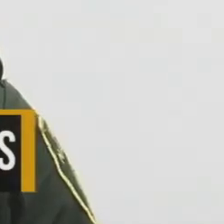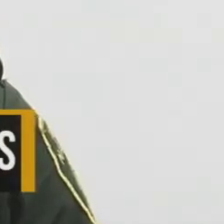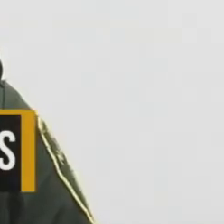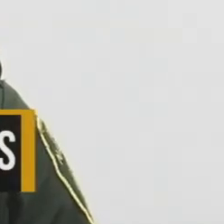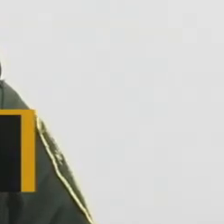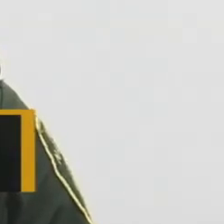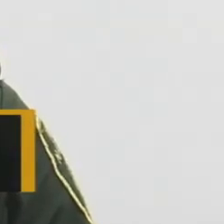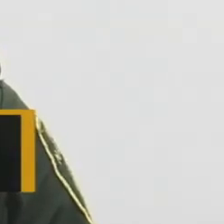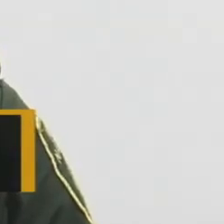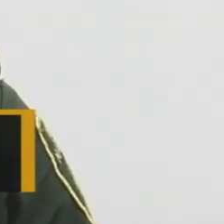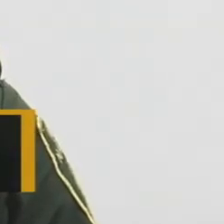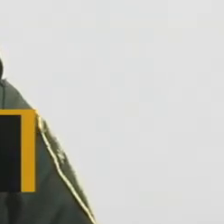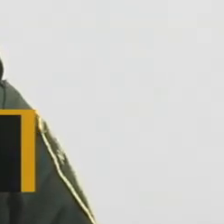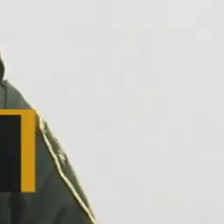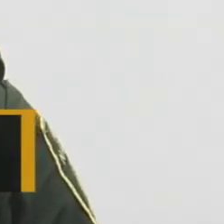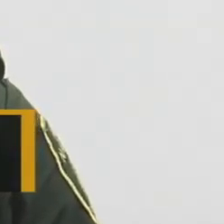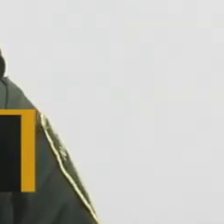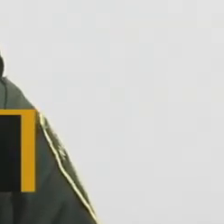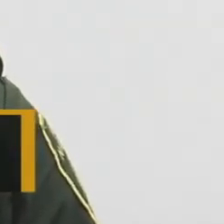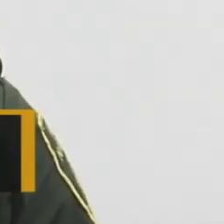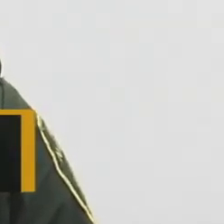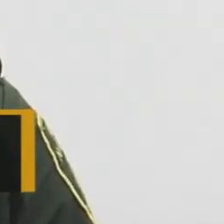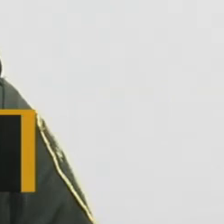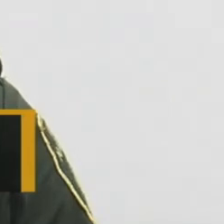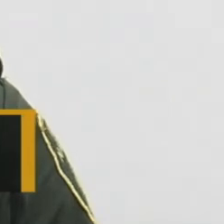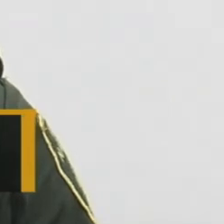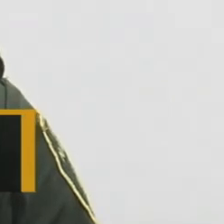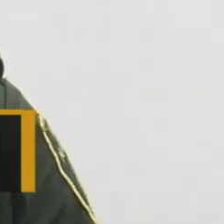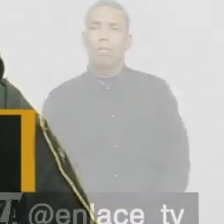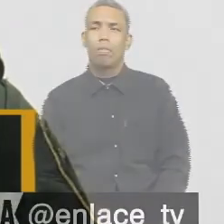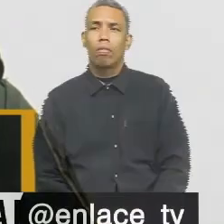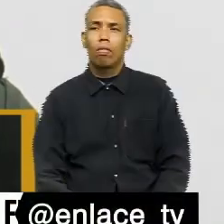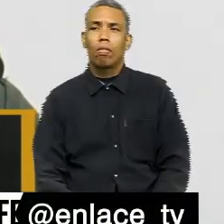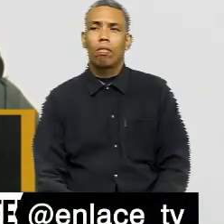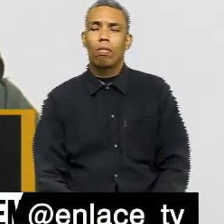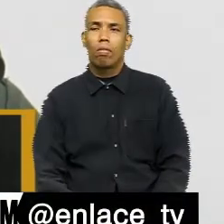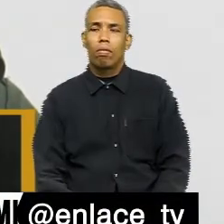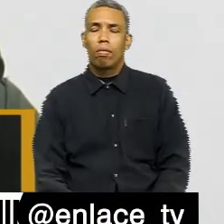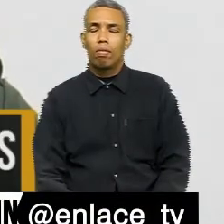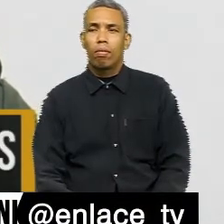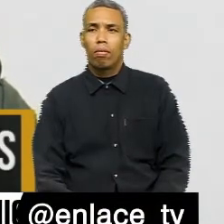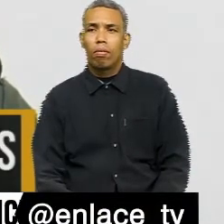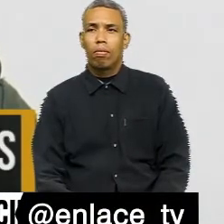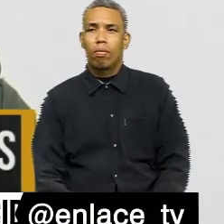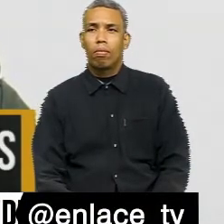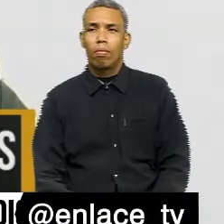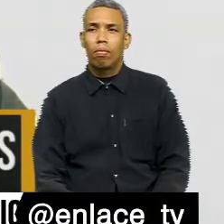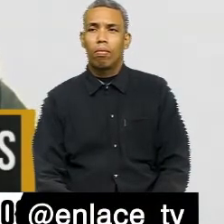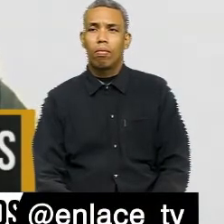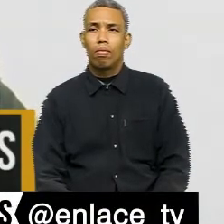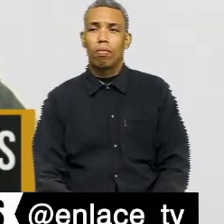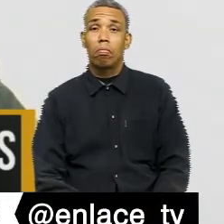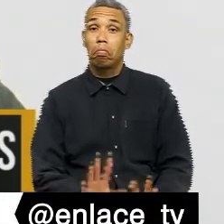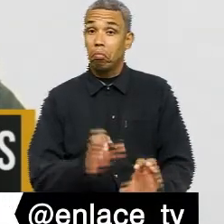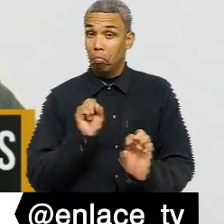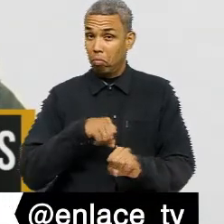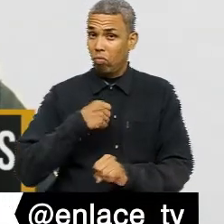sucedió allí, daño en bien ajeno, que es fácilmente denunciable por parte de los